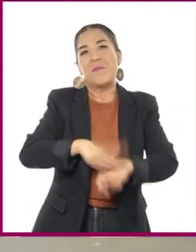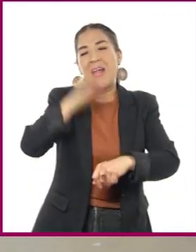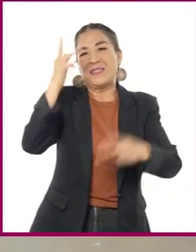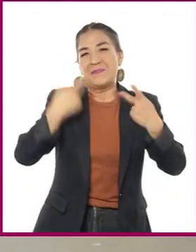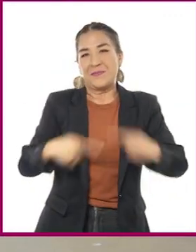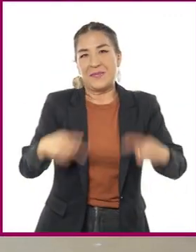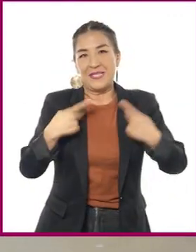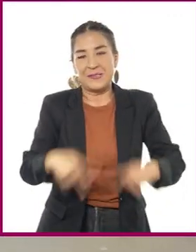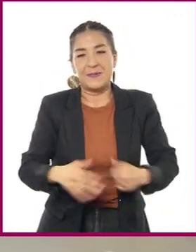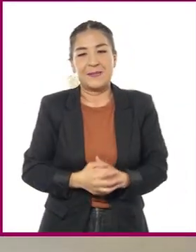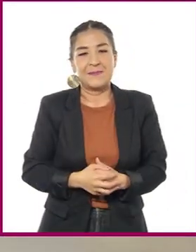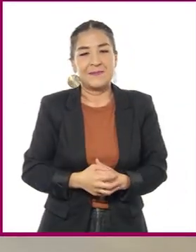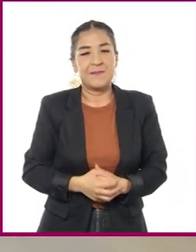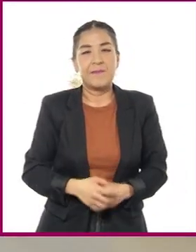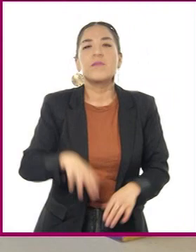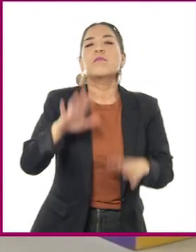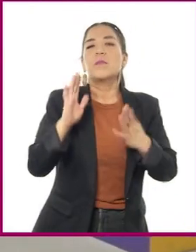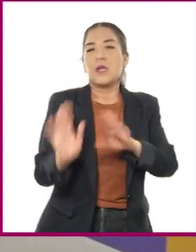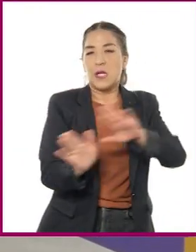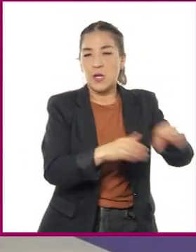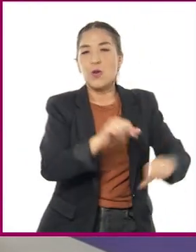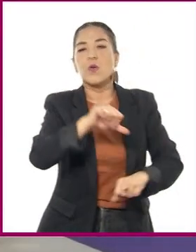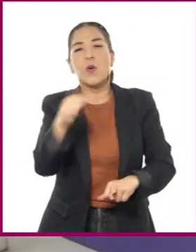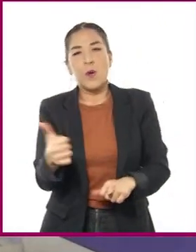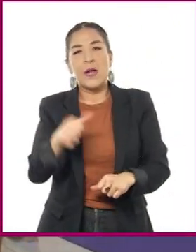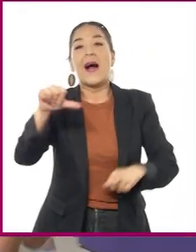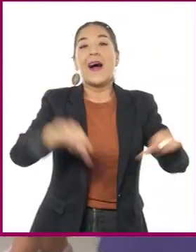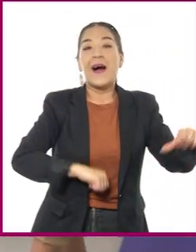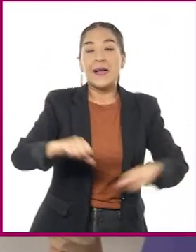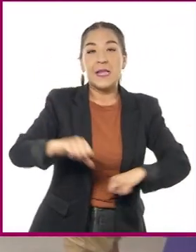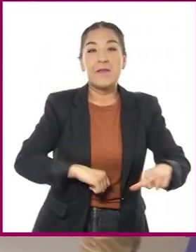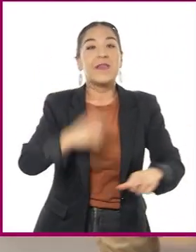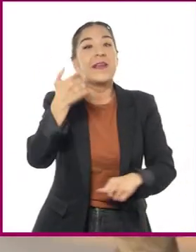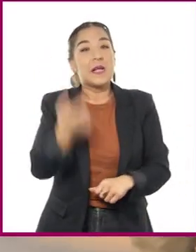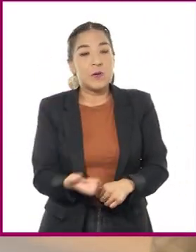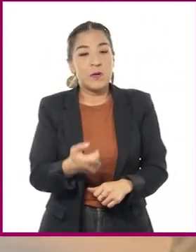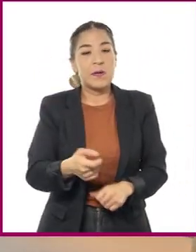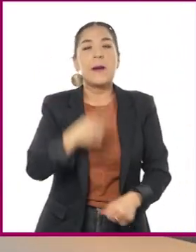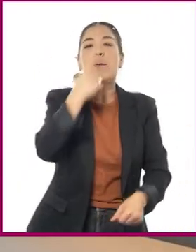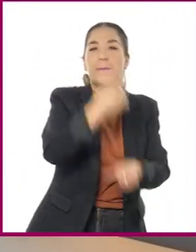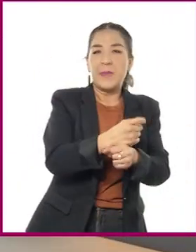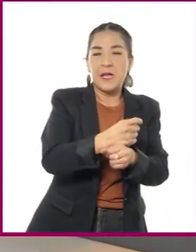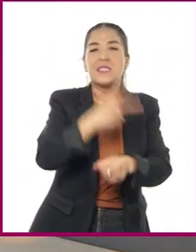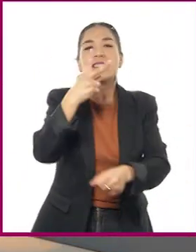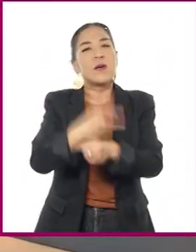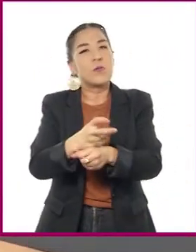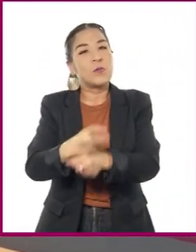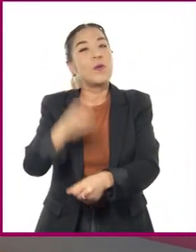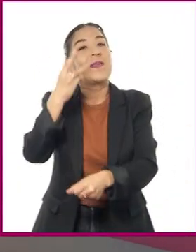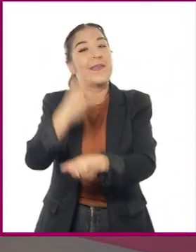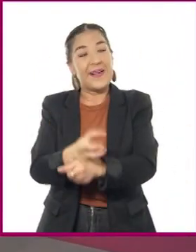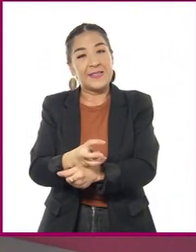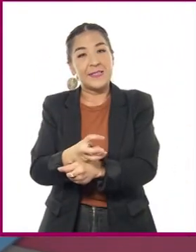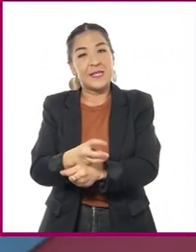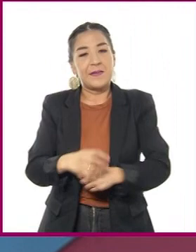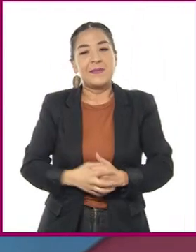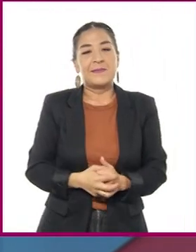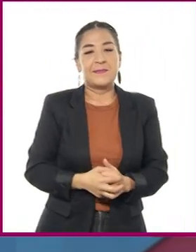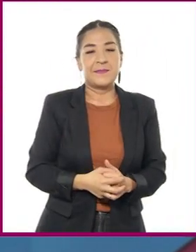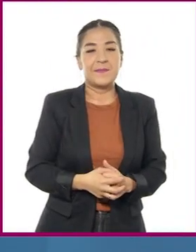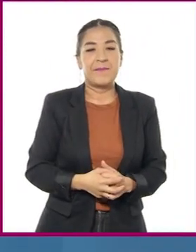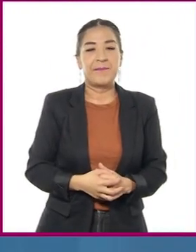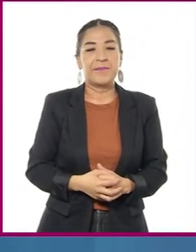población. Por otra parte, las actividades económicas primarias, secundarias y